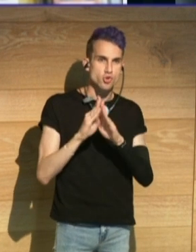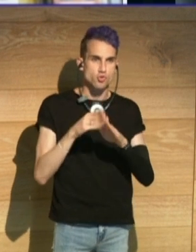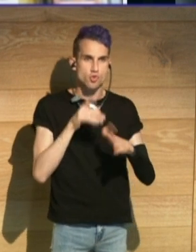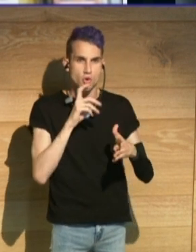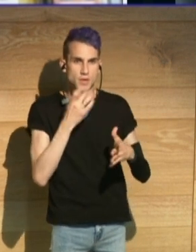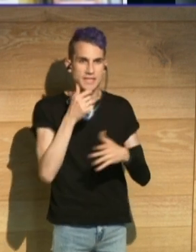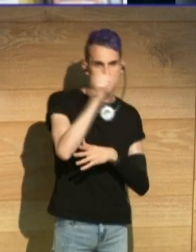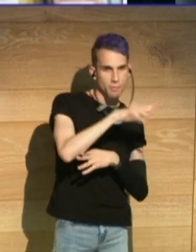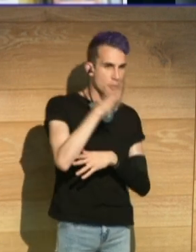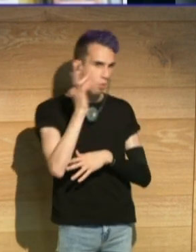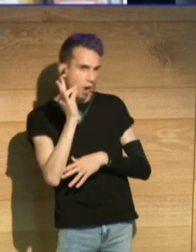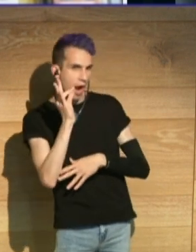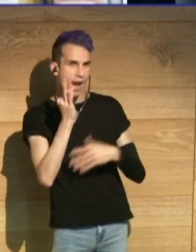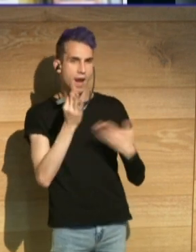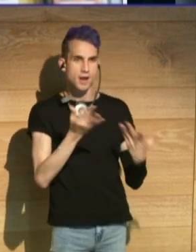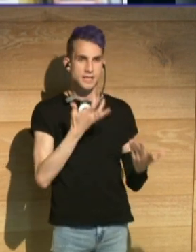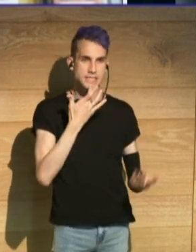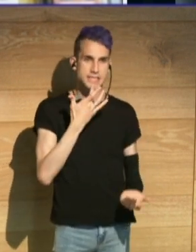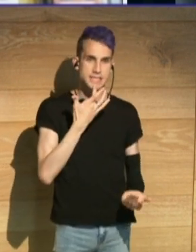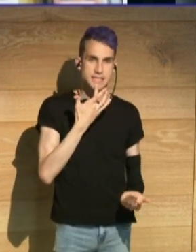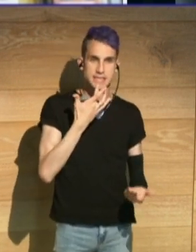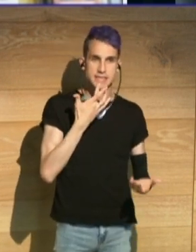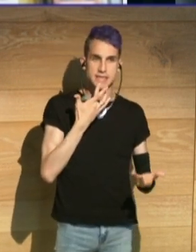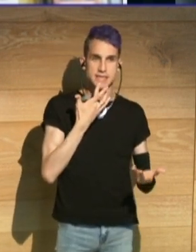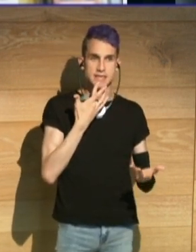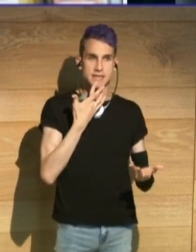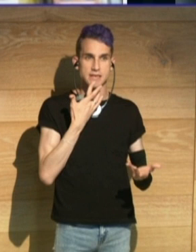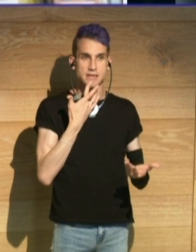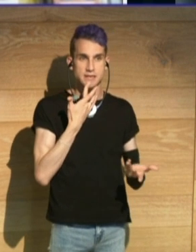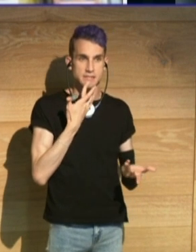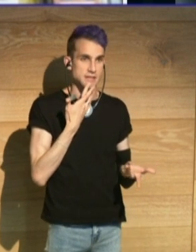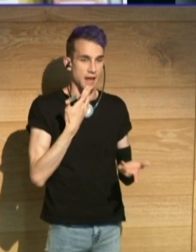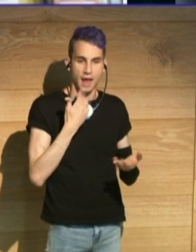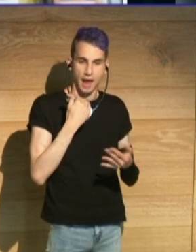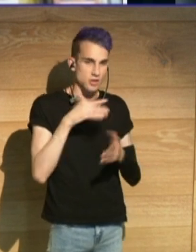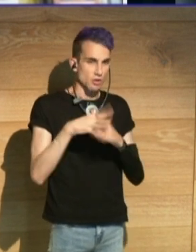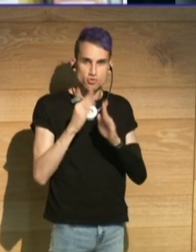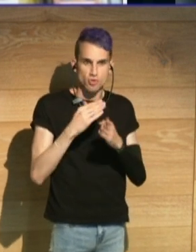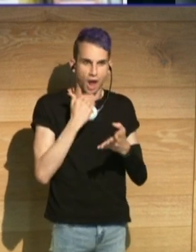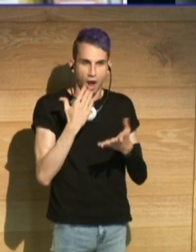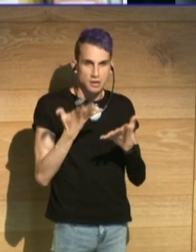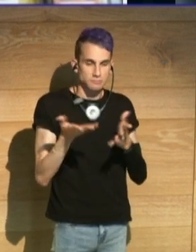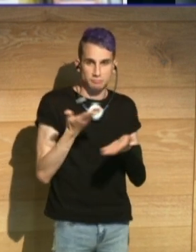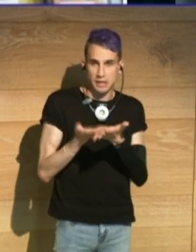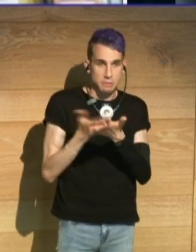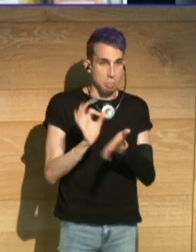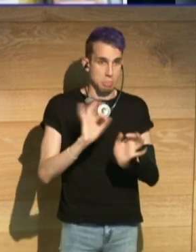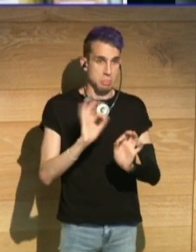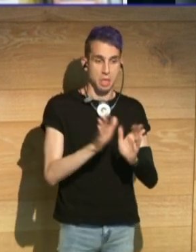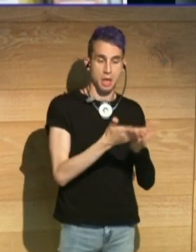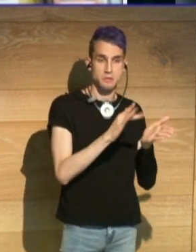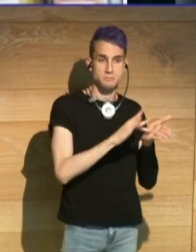es hombre, si es mujer, si tiene si es un investigador. La novela está abierta a todos.